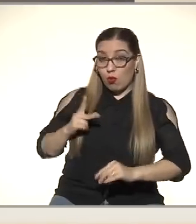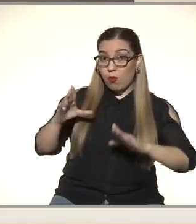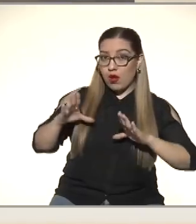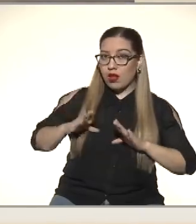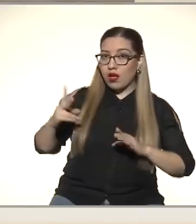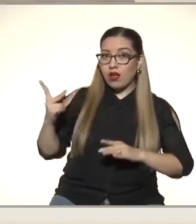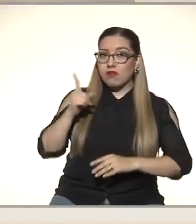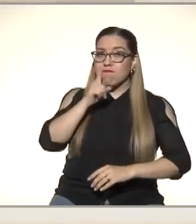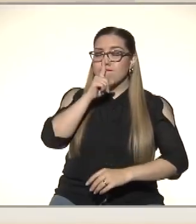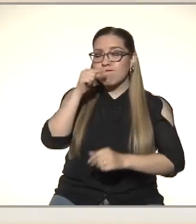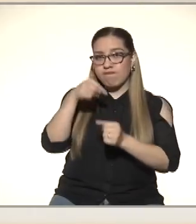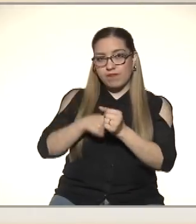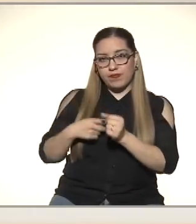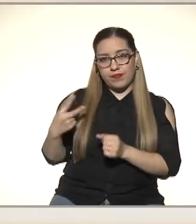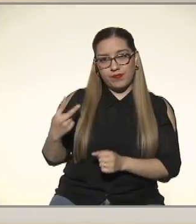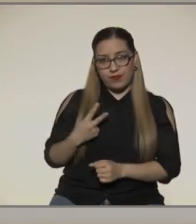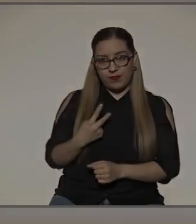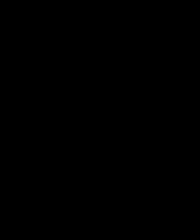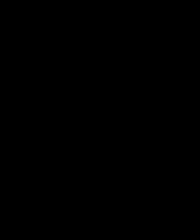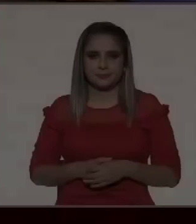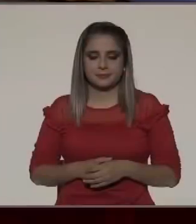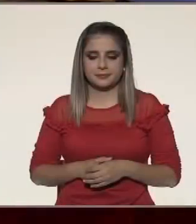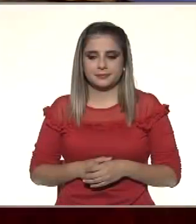entre ustedes.